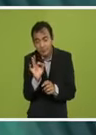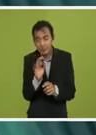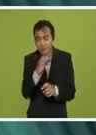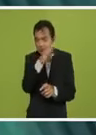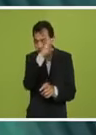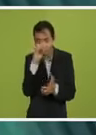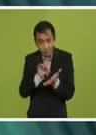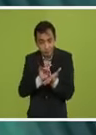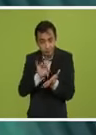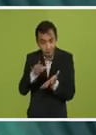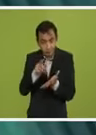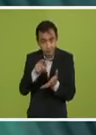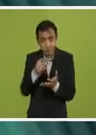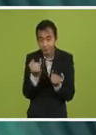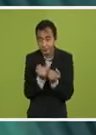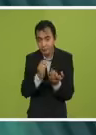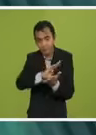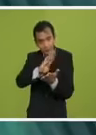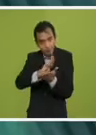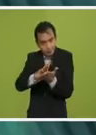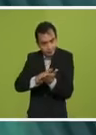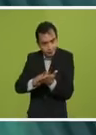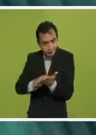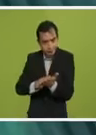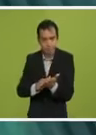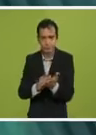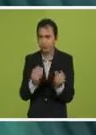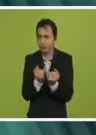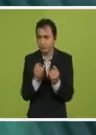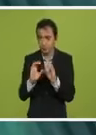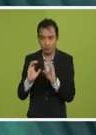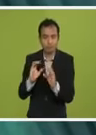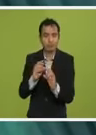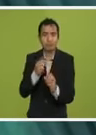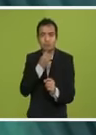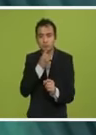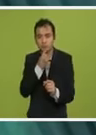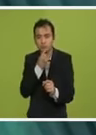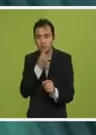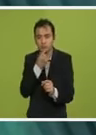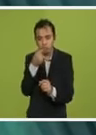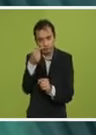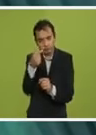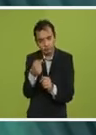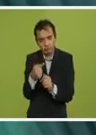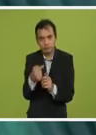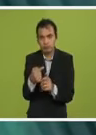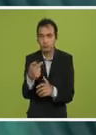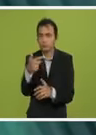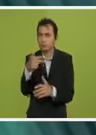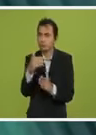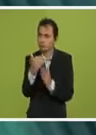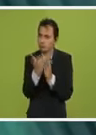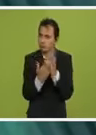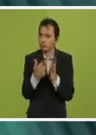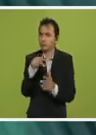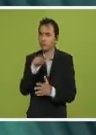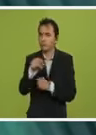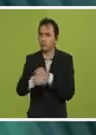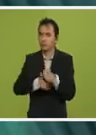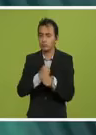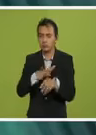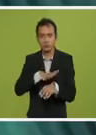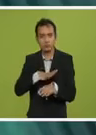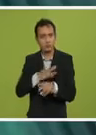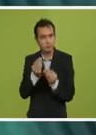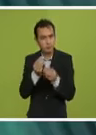Y también tener mucho cuidado, como decía la licenciada Yolli, con las personas menores de edad, porque hay muchas páginas que